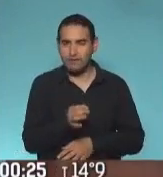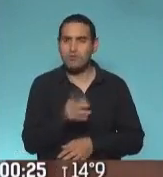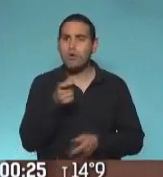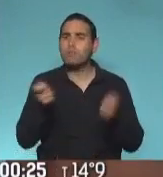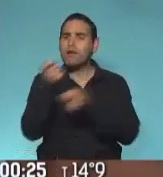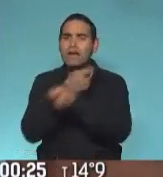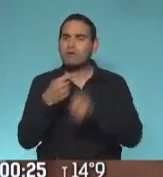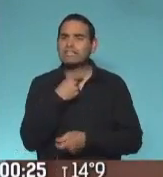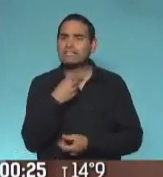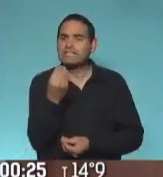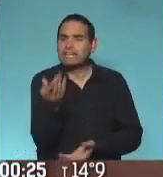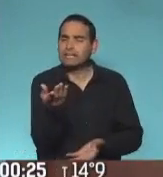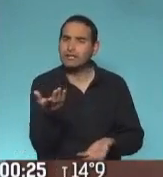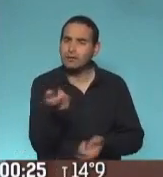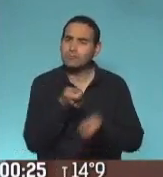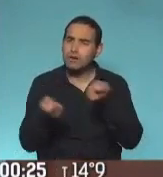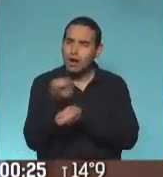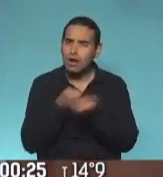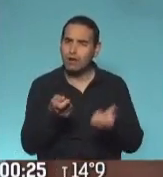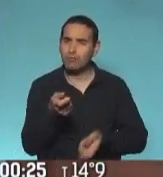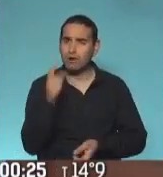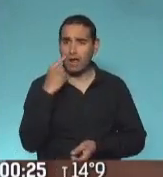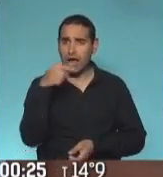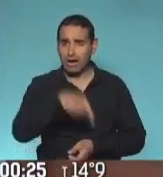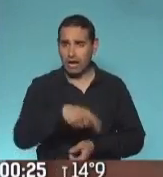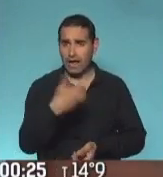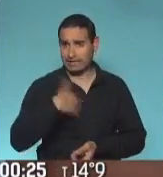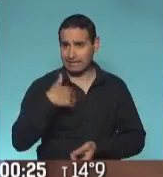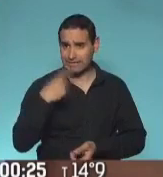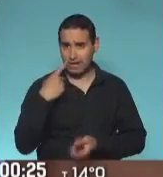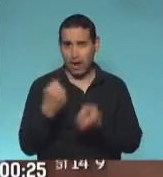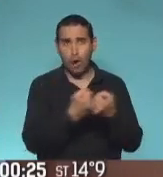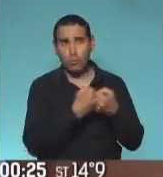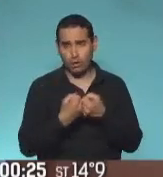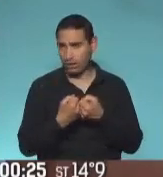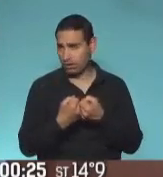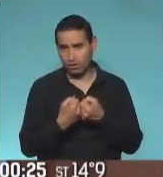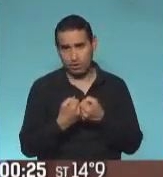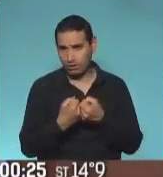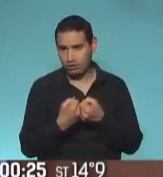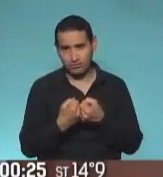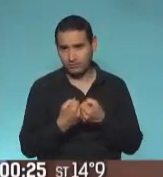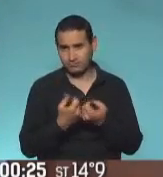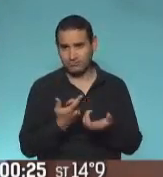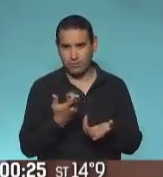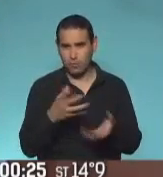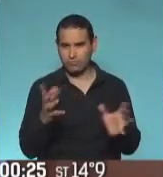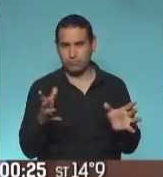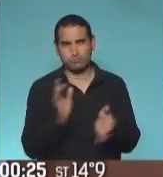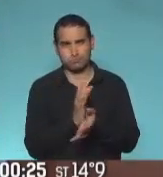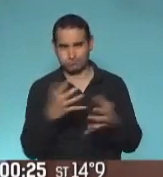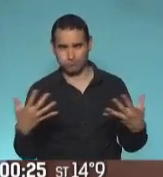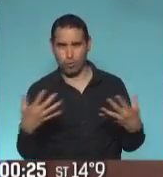qué buscan realmente? Porque buscar en la Argentina un consenso hoy de prácticamente de una coalición